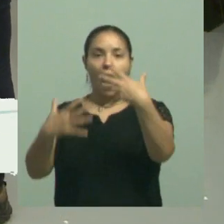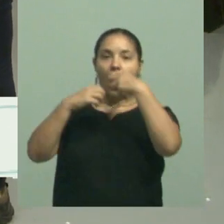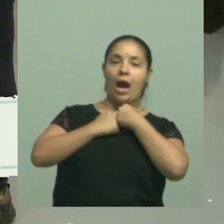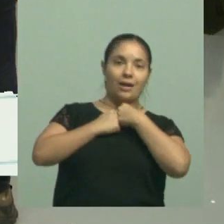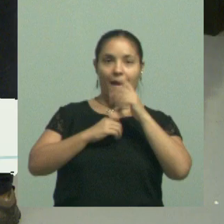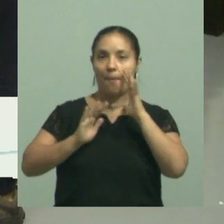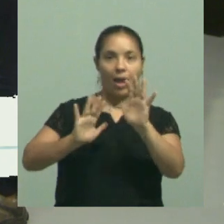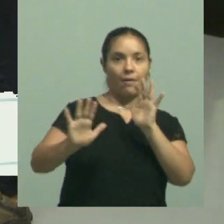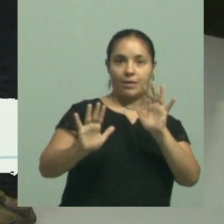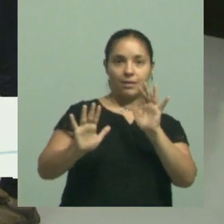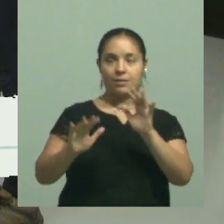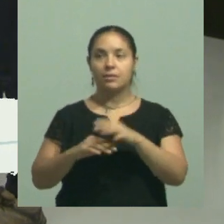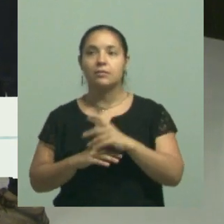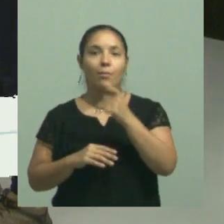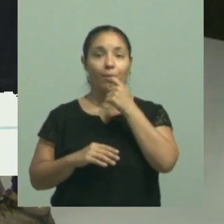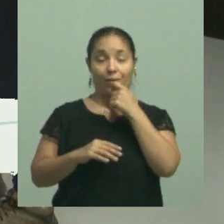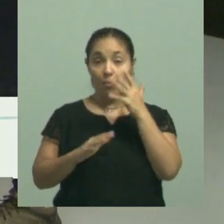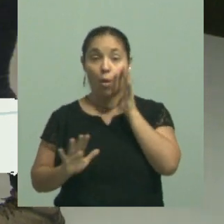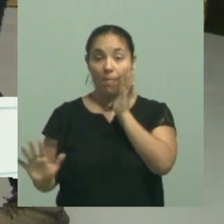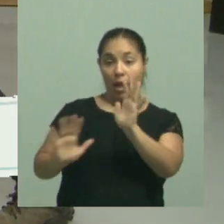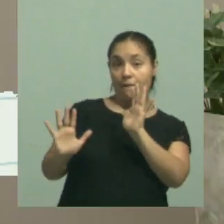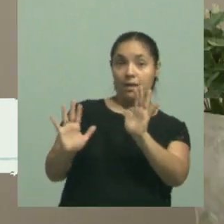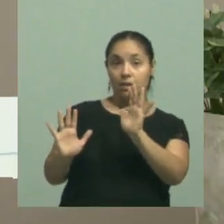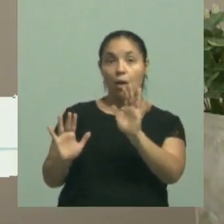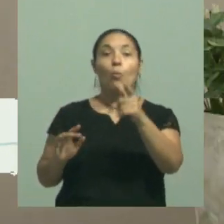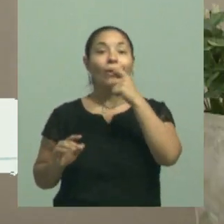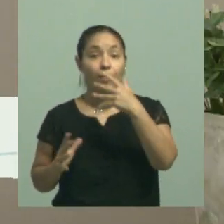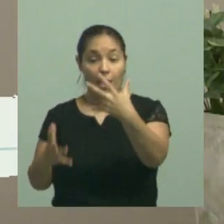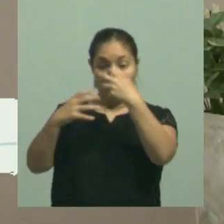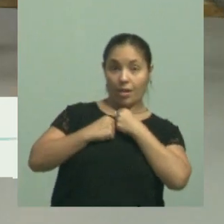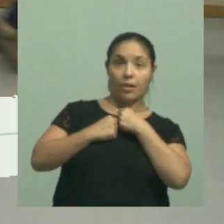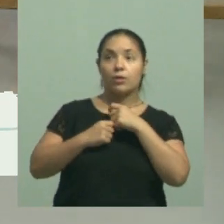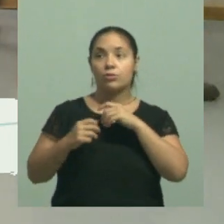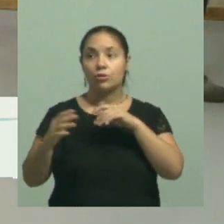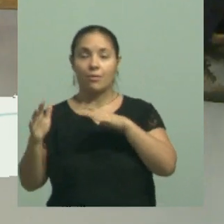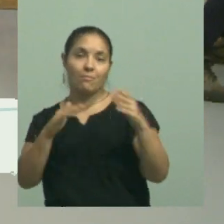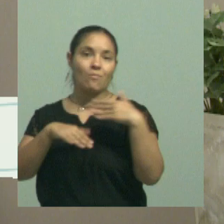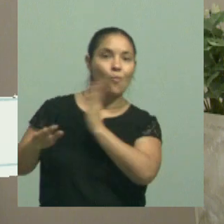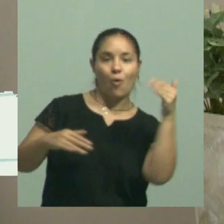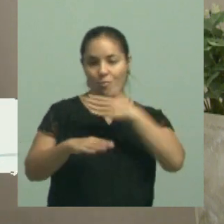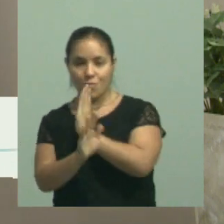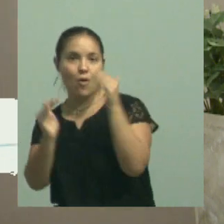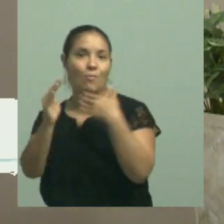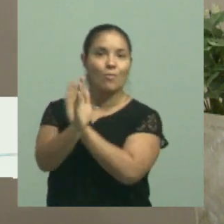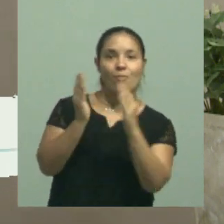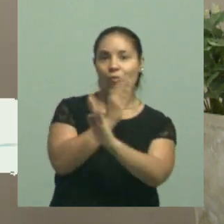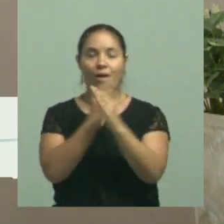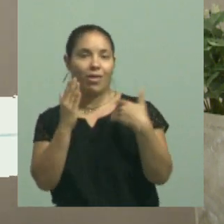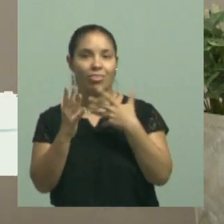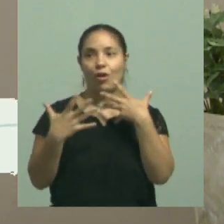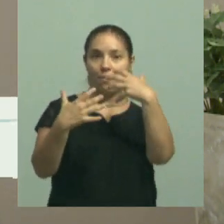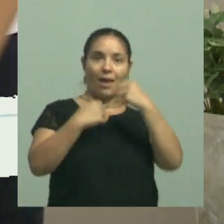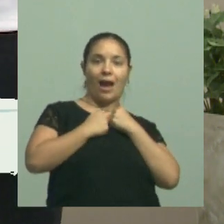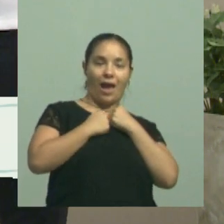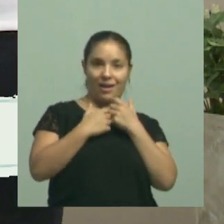es evito. Si ella me quiere agarrar, yo lo que tengo que hacer es tratar de moverme, de moverme, de moverme. Claro. Que no me agarre. Cuando ya me agarró, empieza la